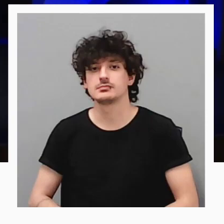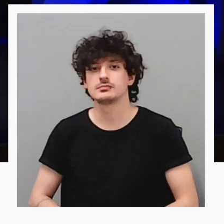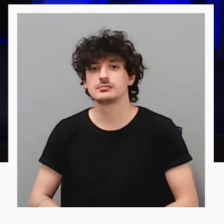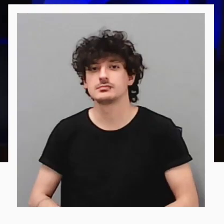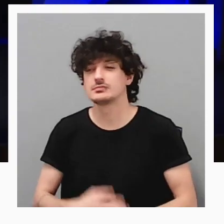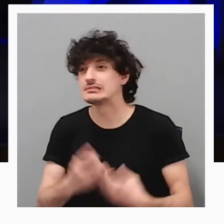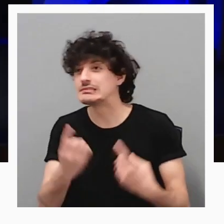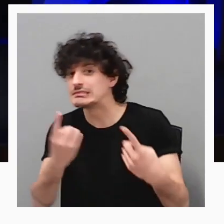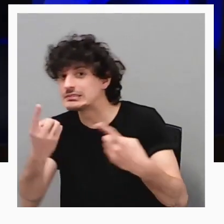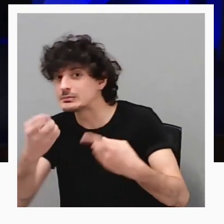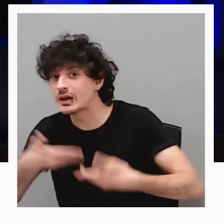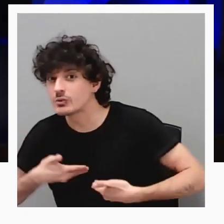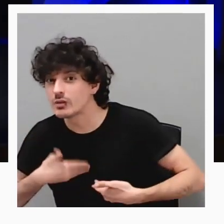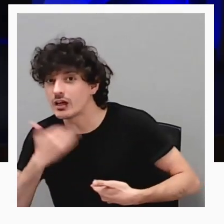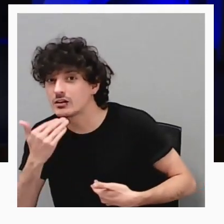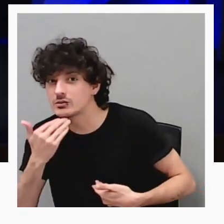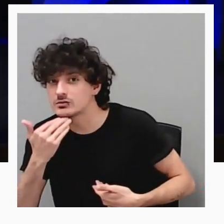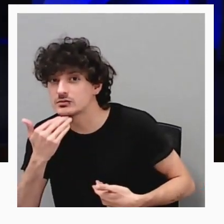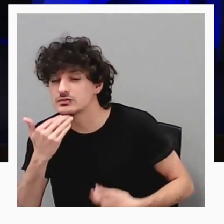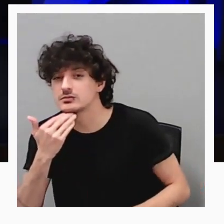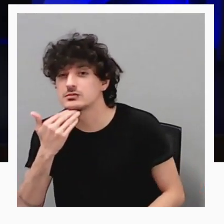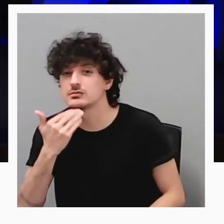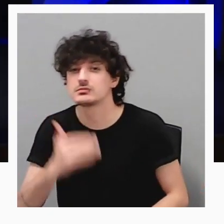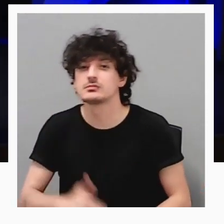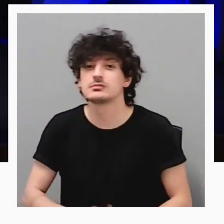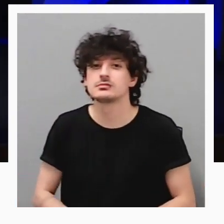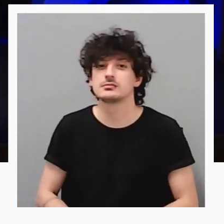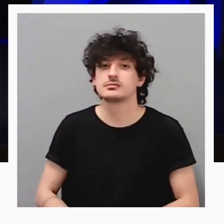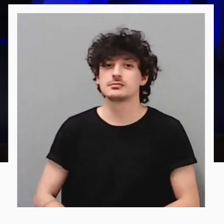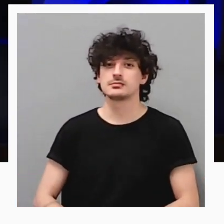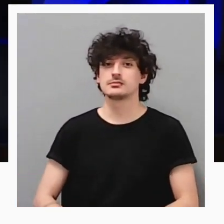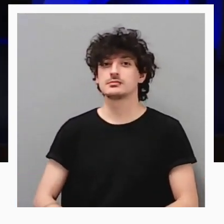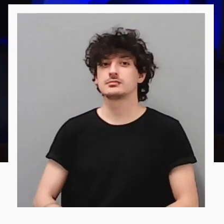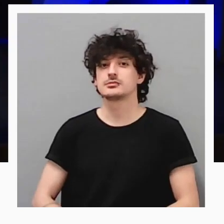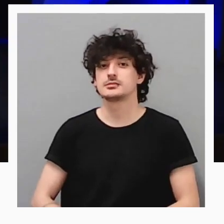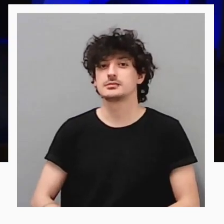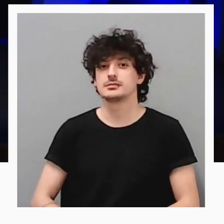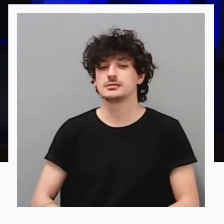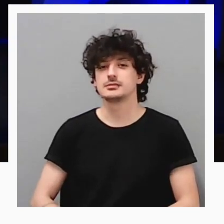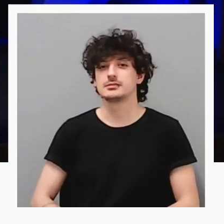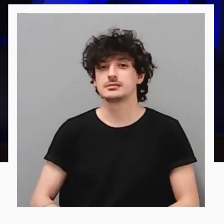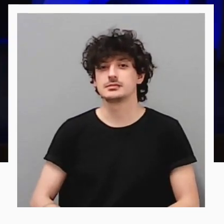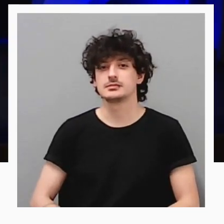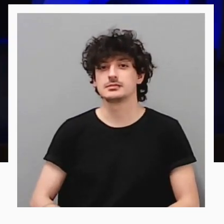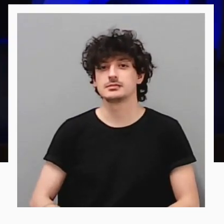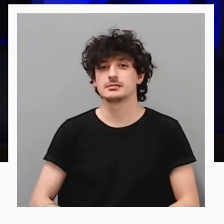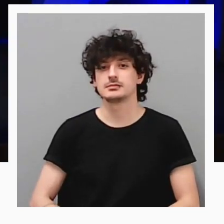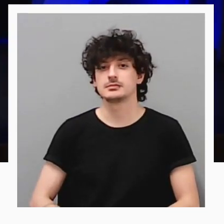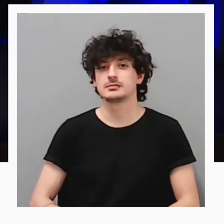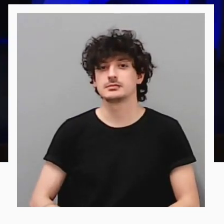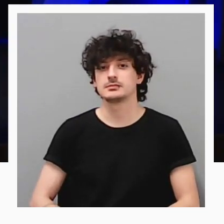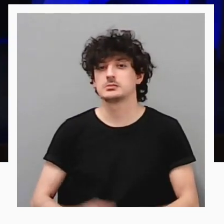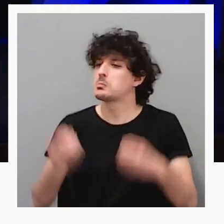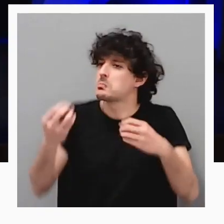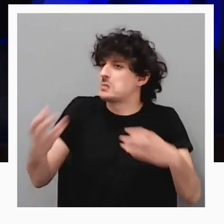¿Alguien ahí arriba? Sí, están volviendo a cargar el PowerPoint. Vale, perdona. Pero puedo